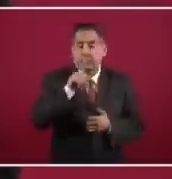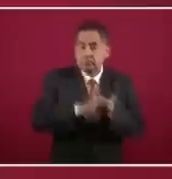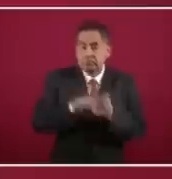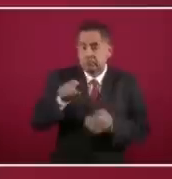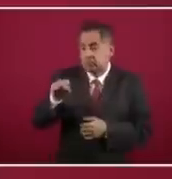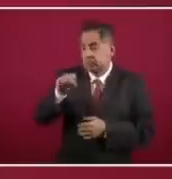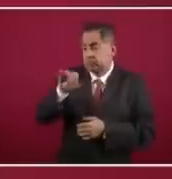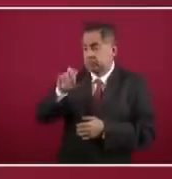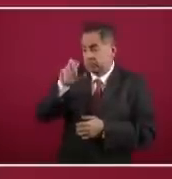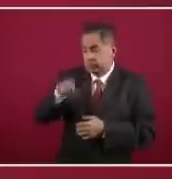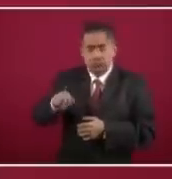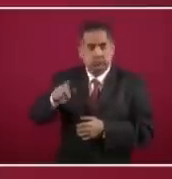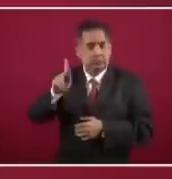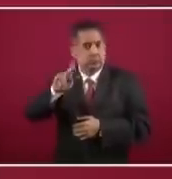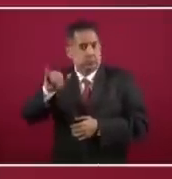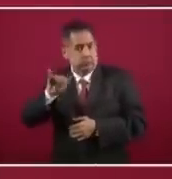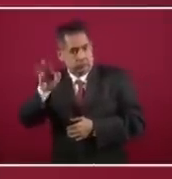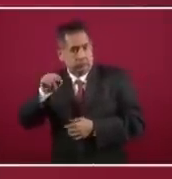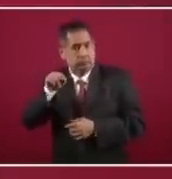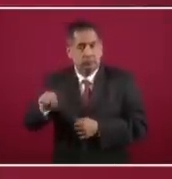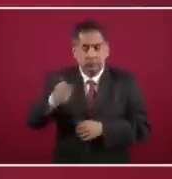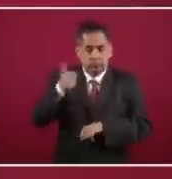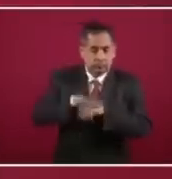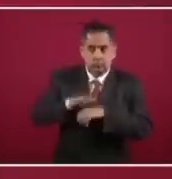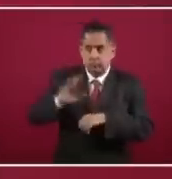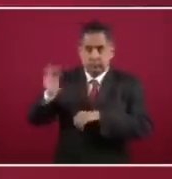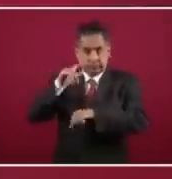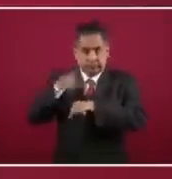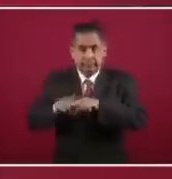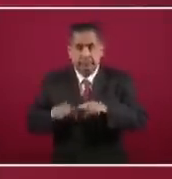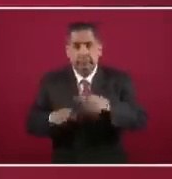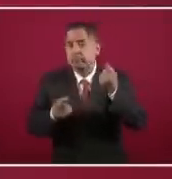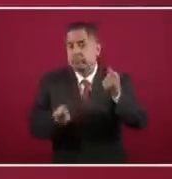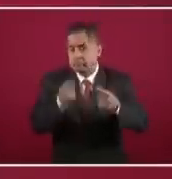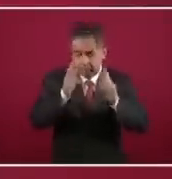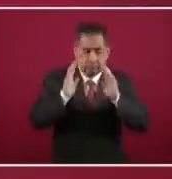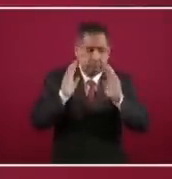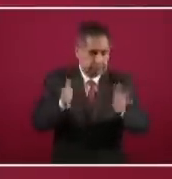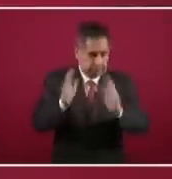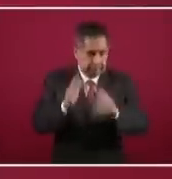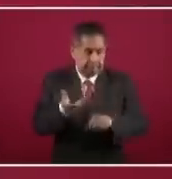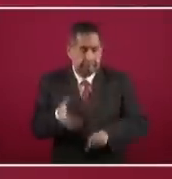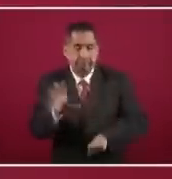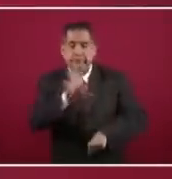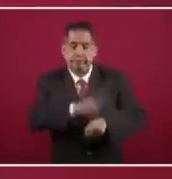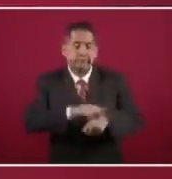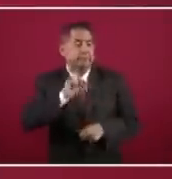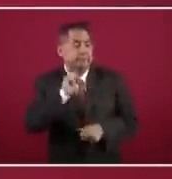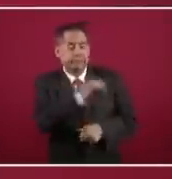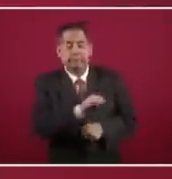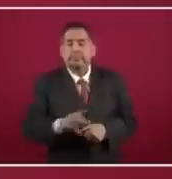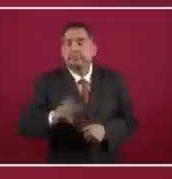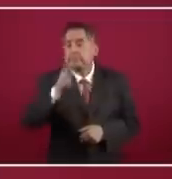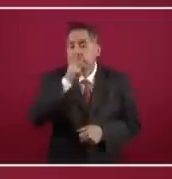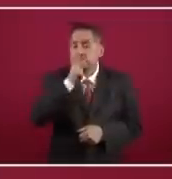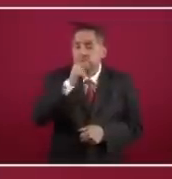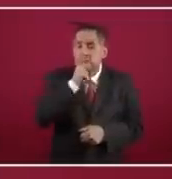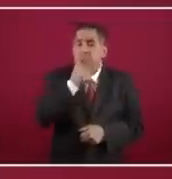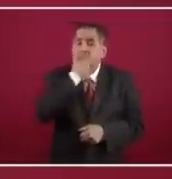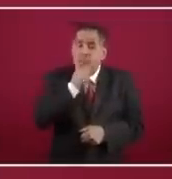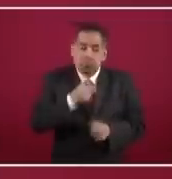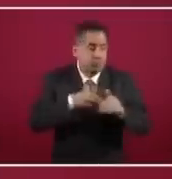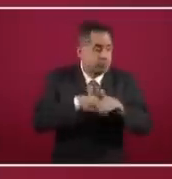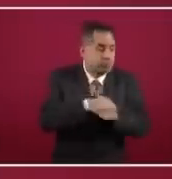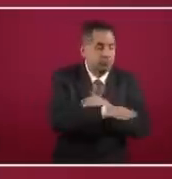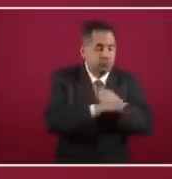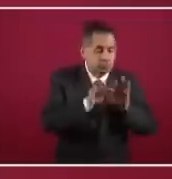Judicial y en la administración pública haya días para que después del parto de